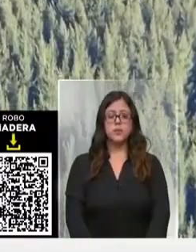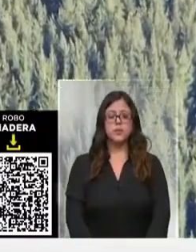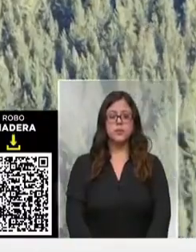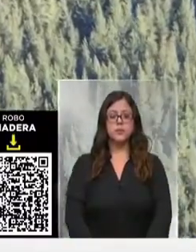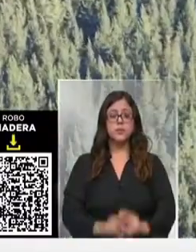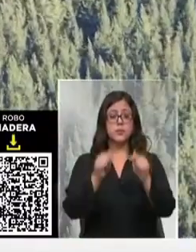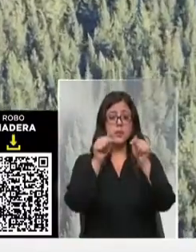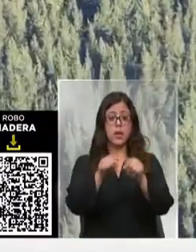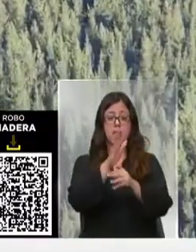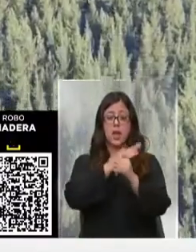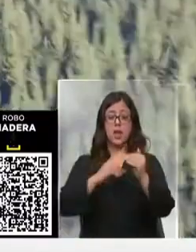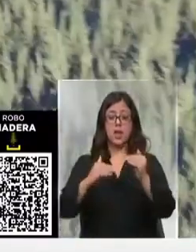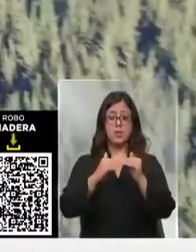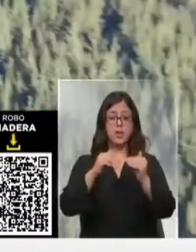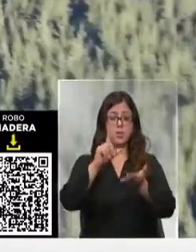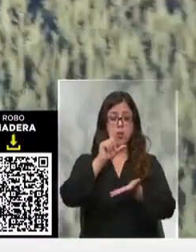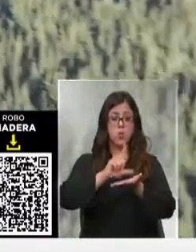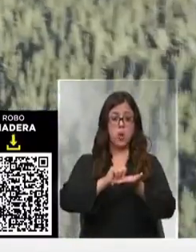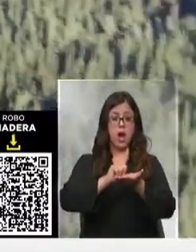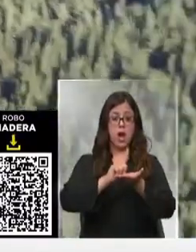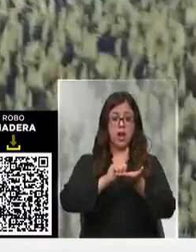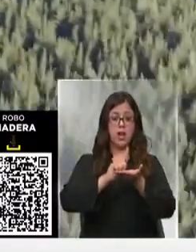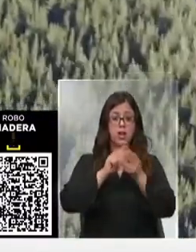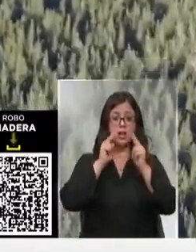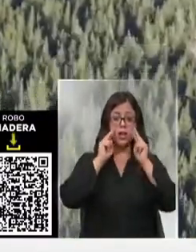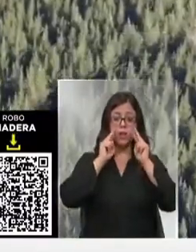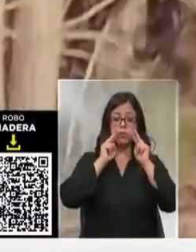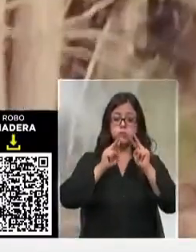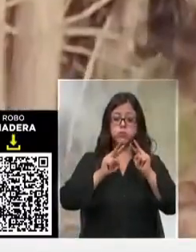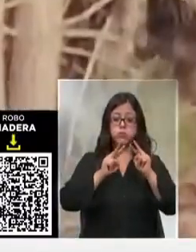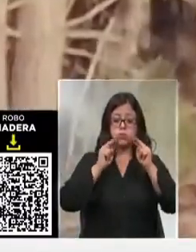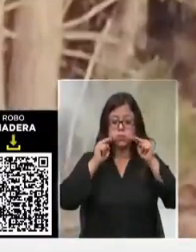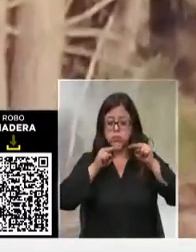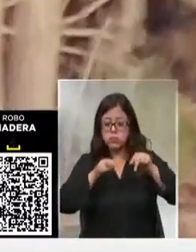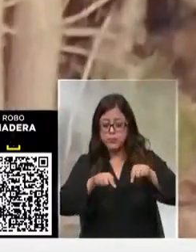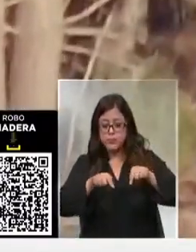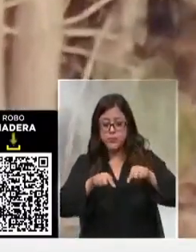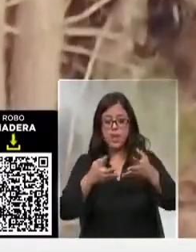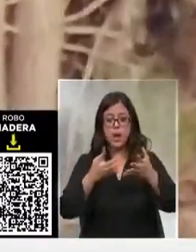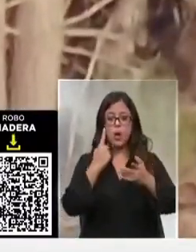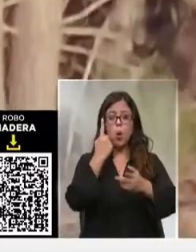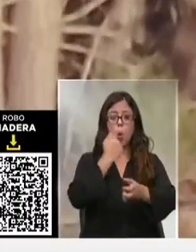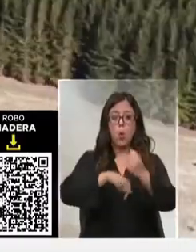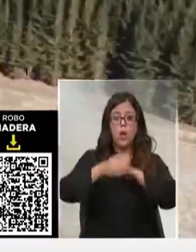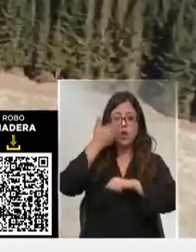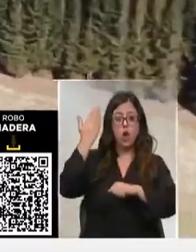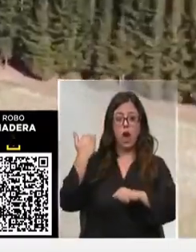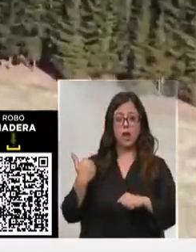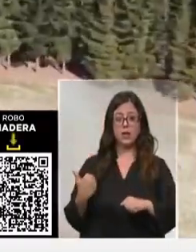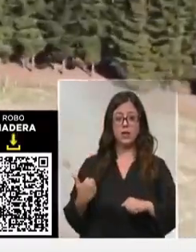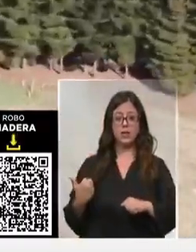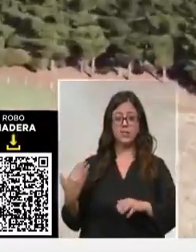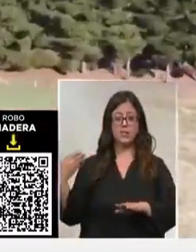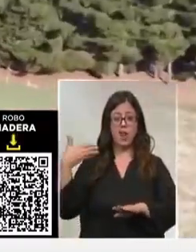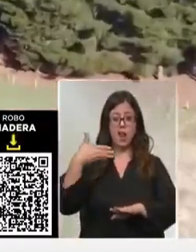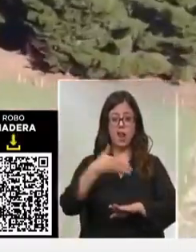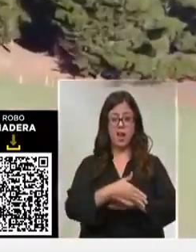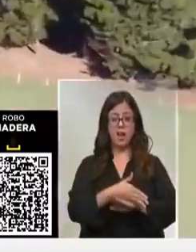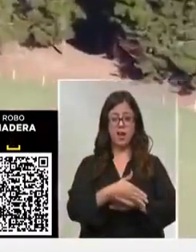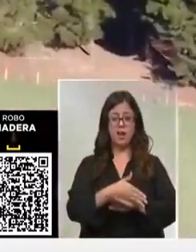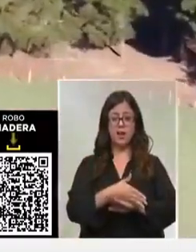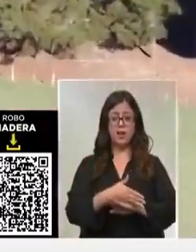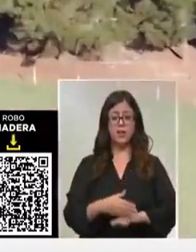Este es el mismo fundo, visto desde las alturas, pero un año antes de nuestra visita.